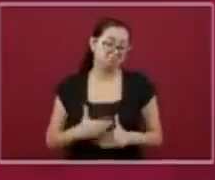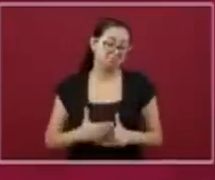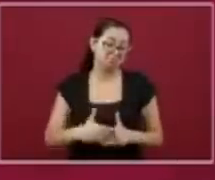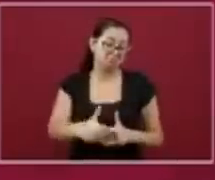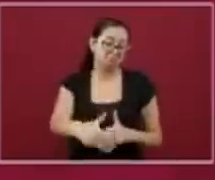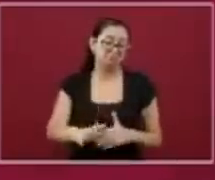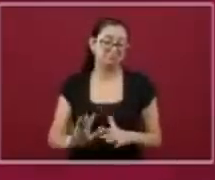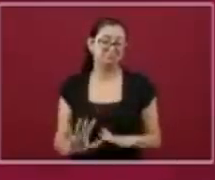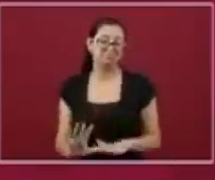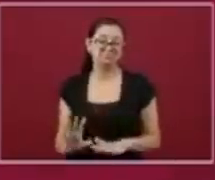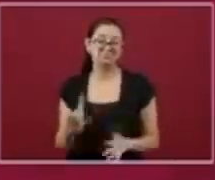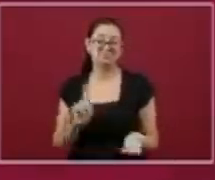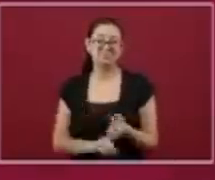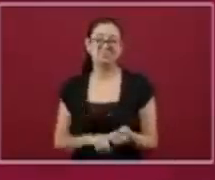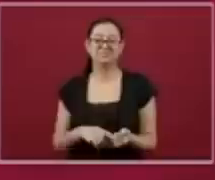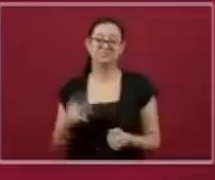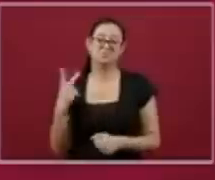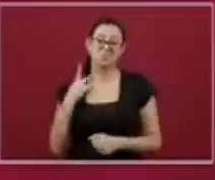políticamente